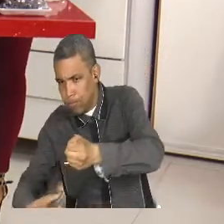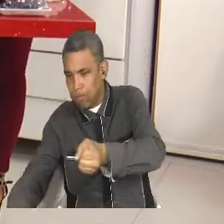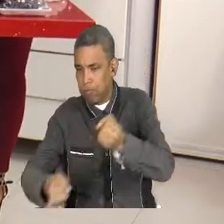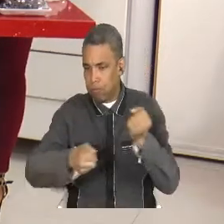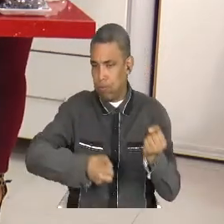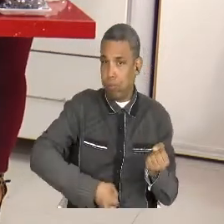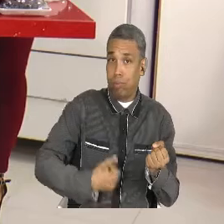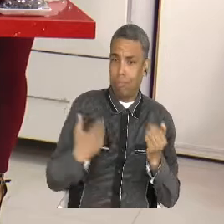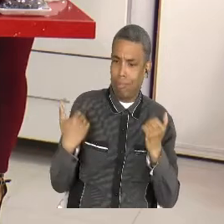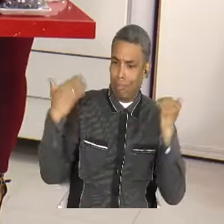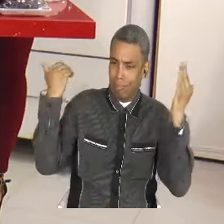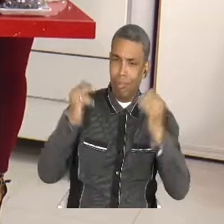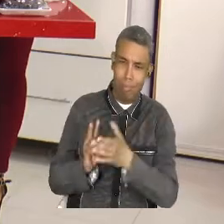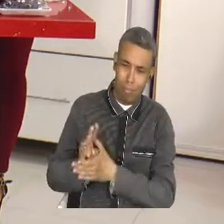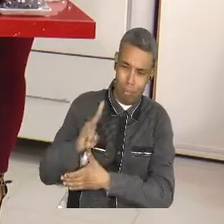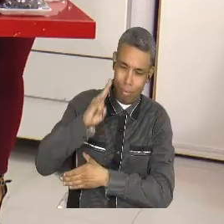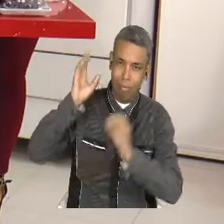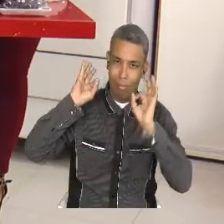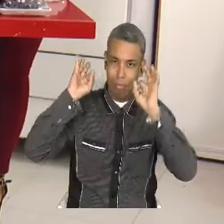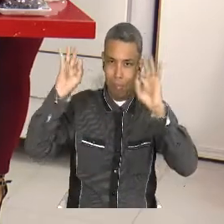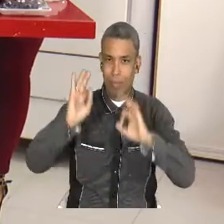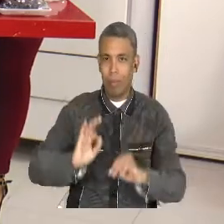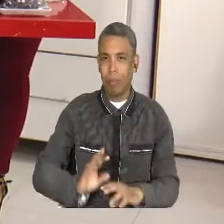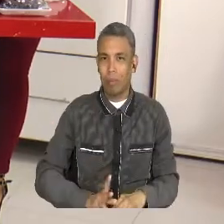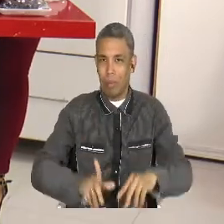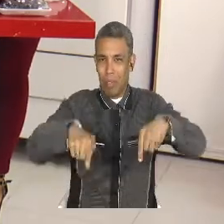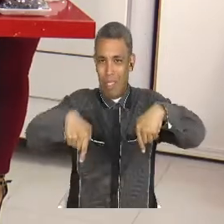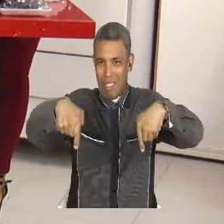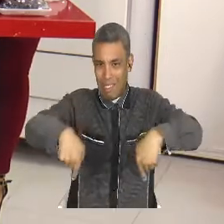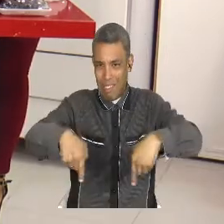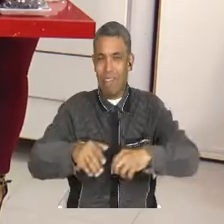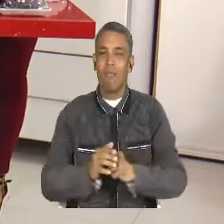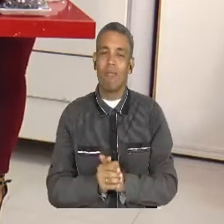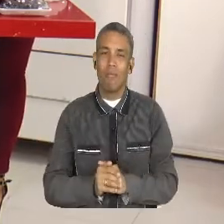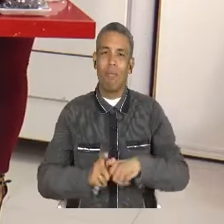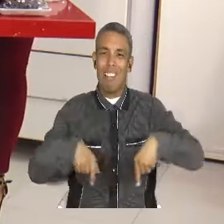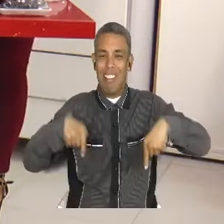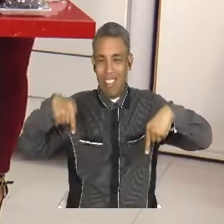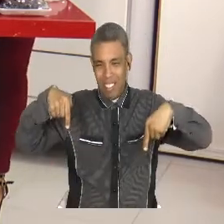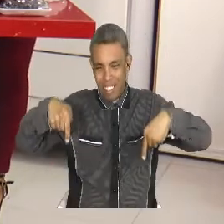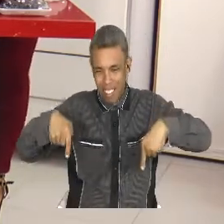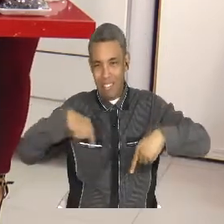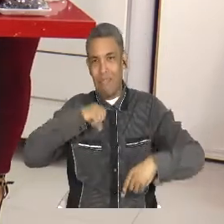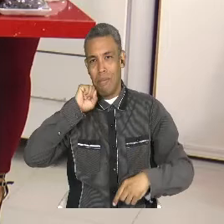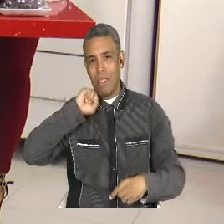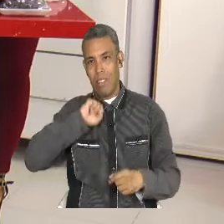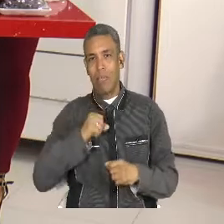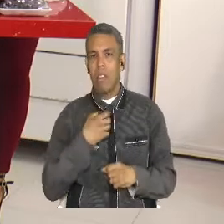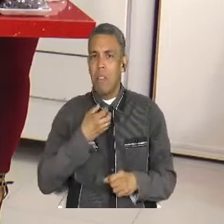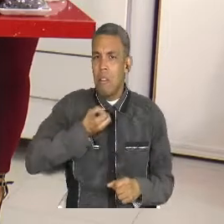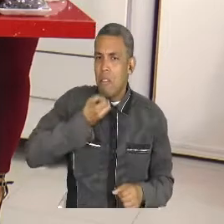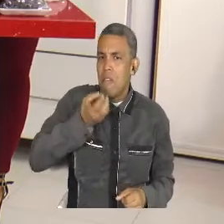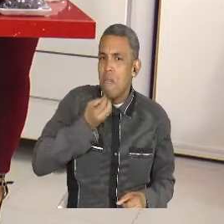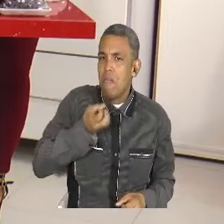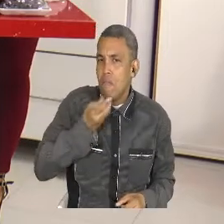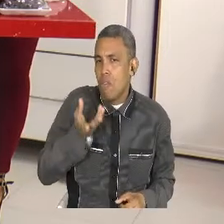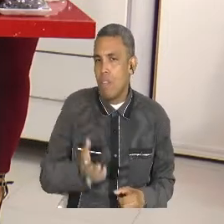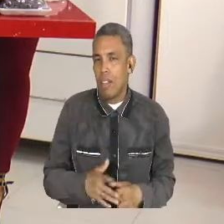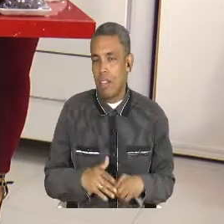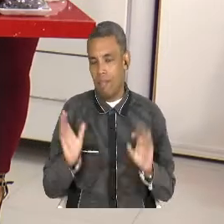¿no? Sí, claro, que eso acá mismo es muy importante. El sabor de una fruta, una verdura criolla es muy diferente